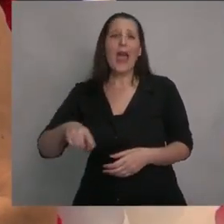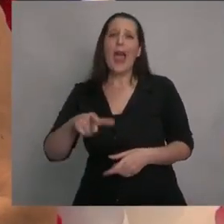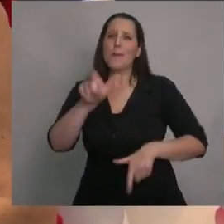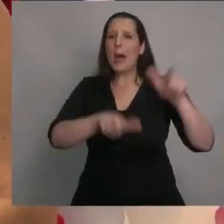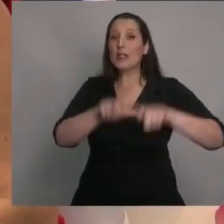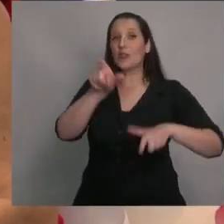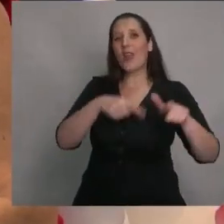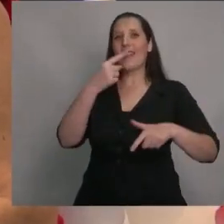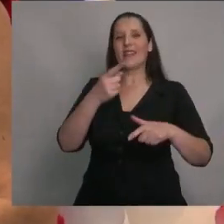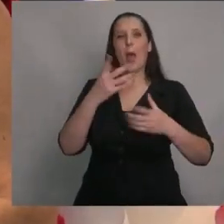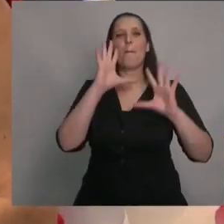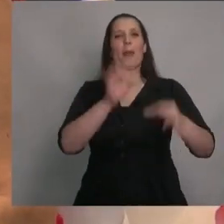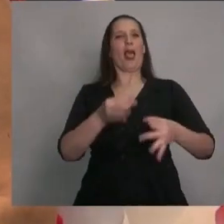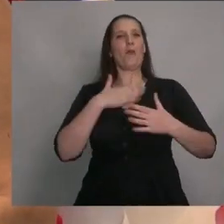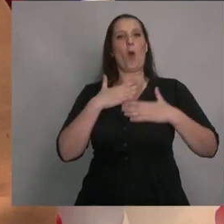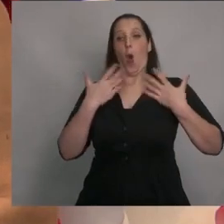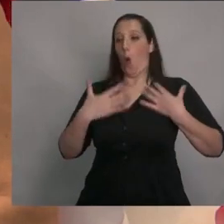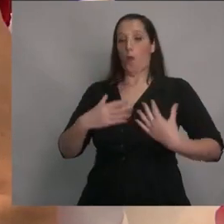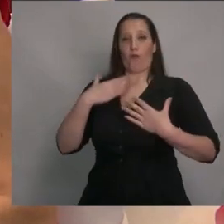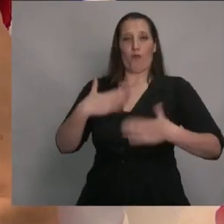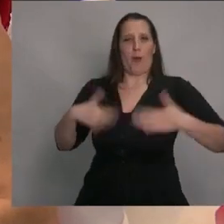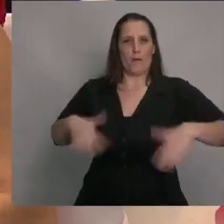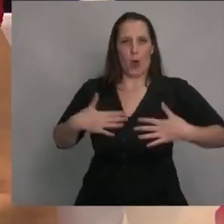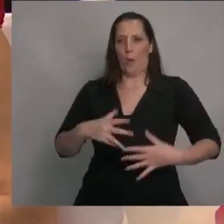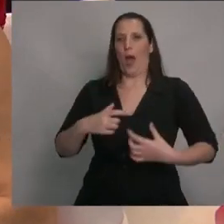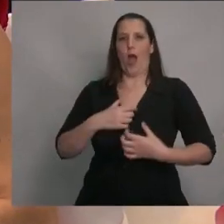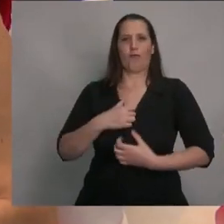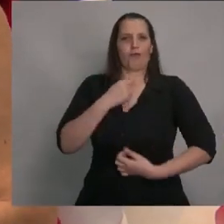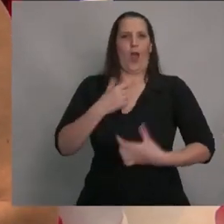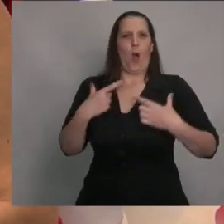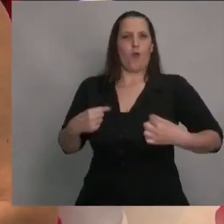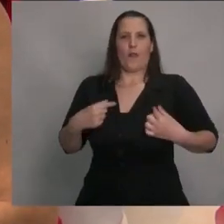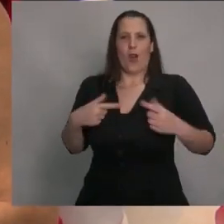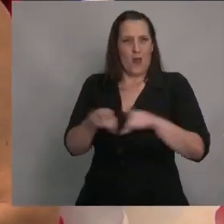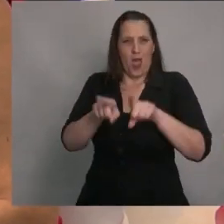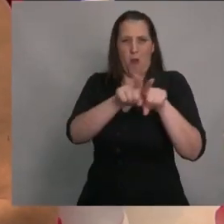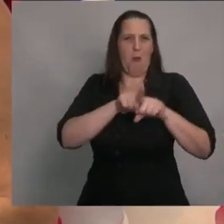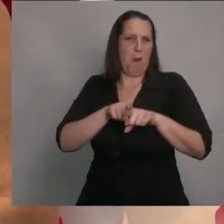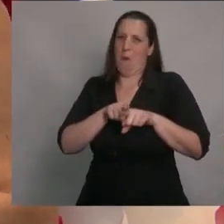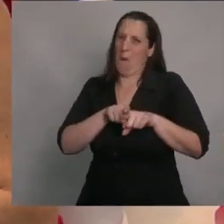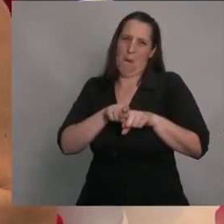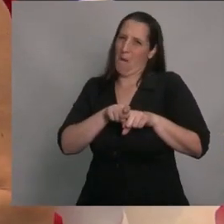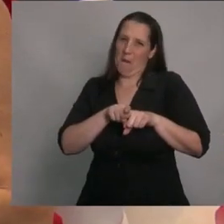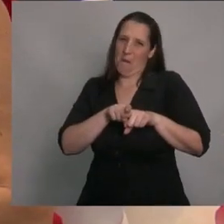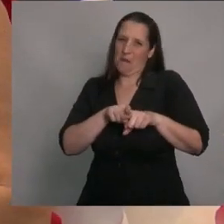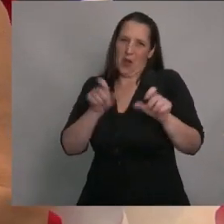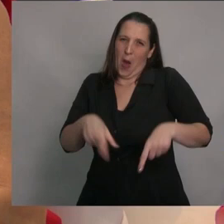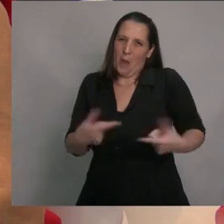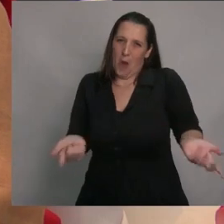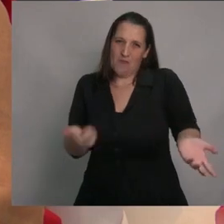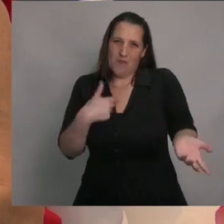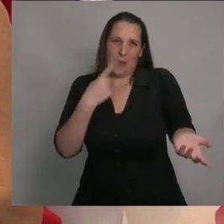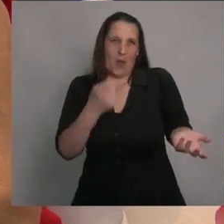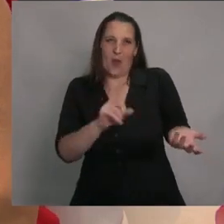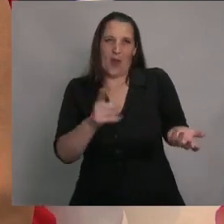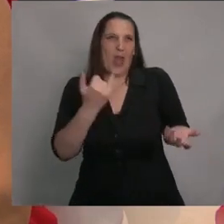ni insignias o estandartes, ni territorios estatalmente delimitados, ni rituales y